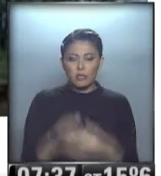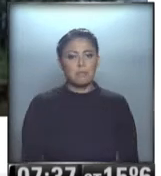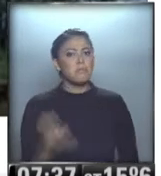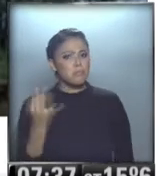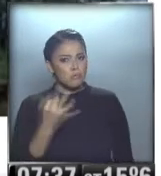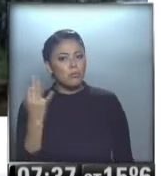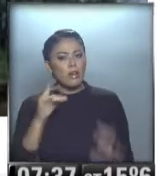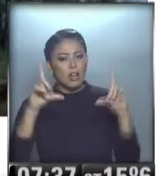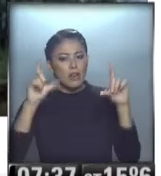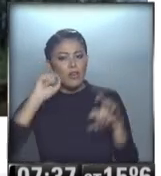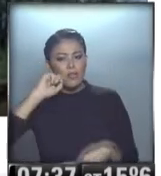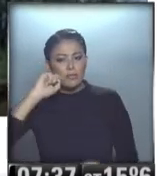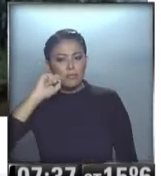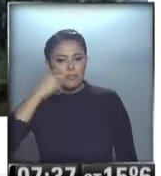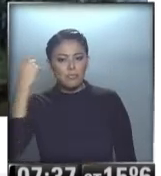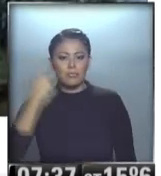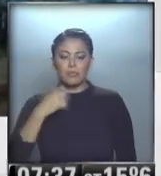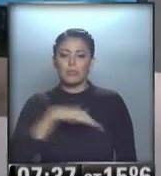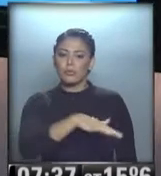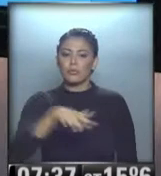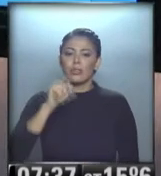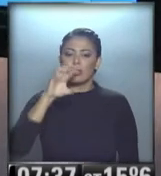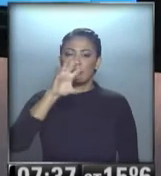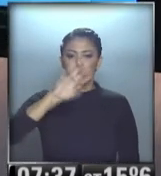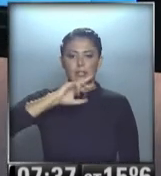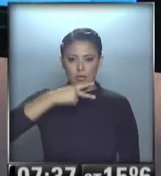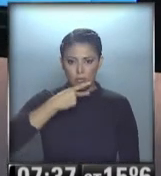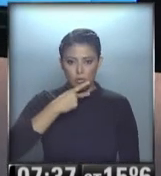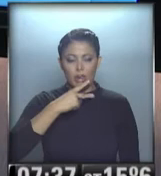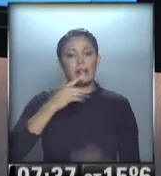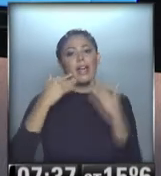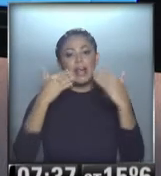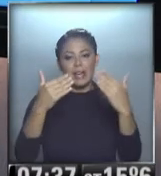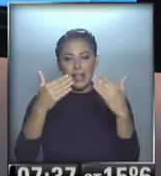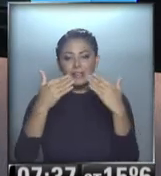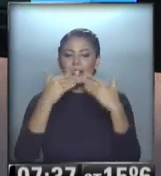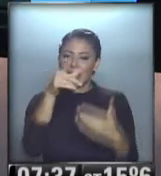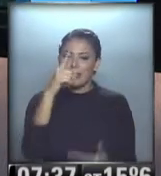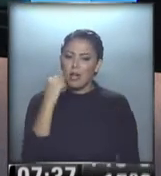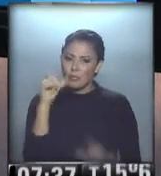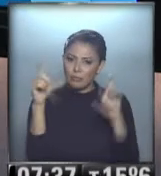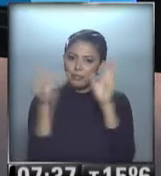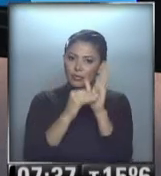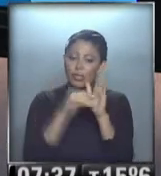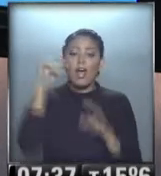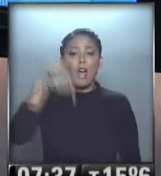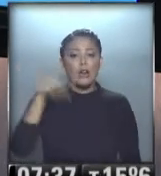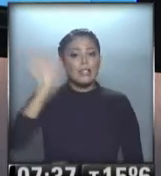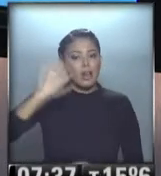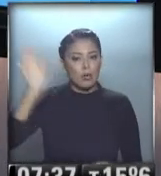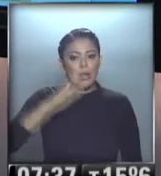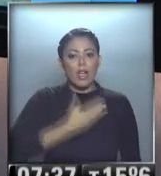Hermosísima foto de la localidad de Jachal en San Juan. Muchísimas gracias, Mariano, por tu fotografía. Vamos a saludar